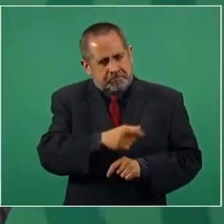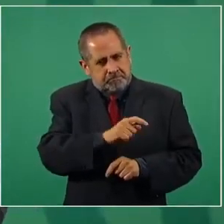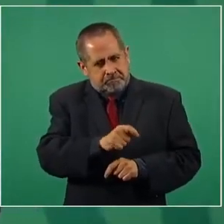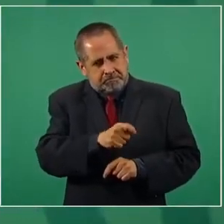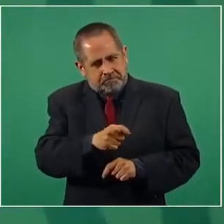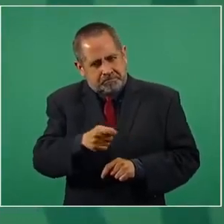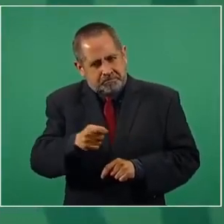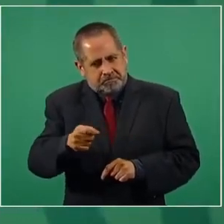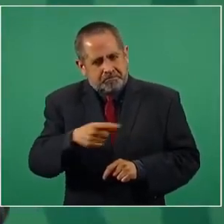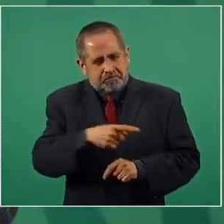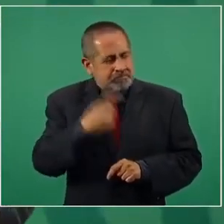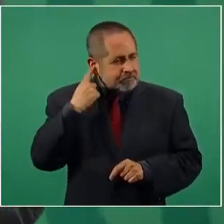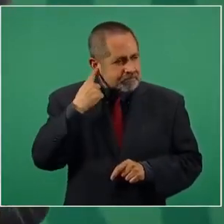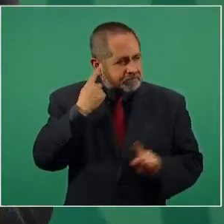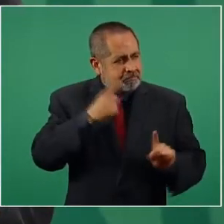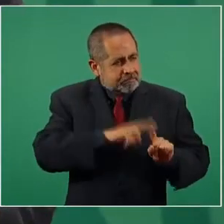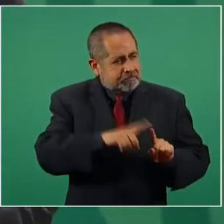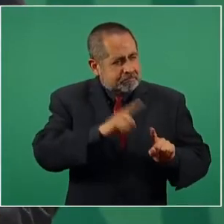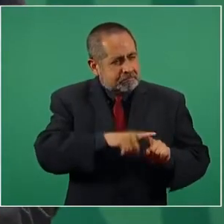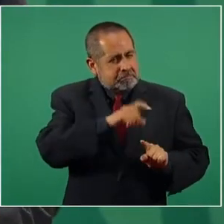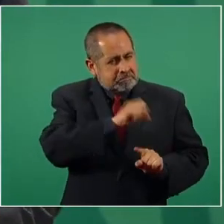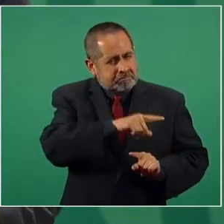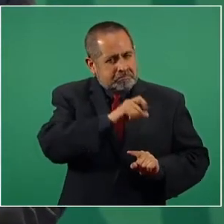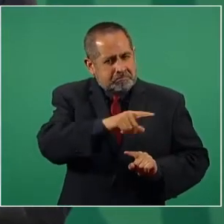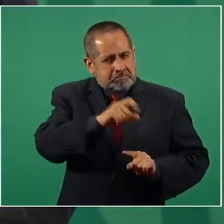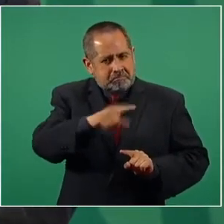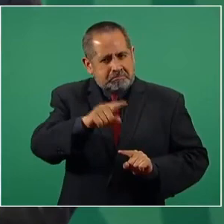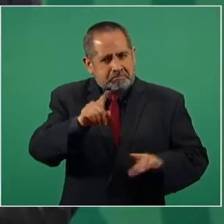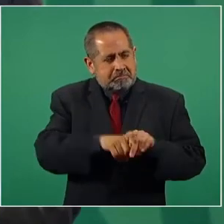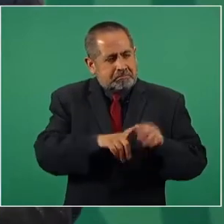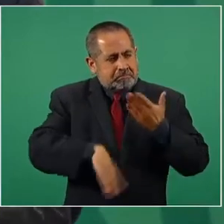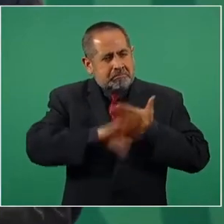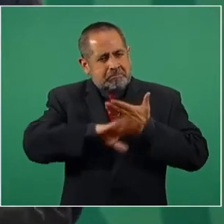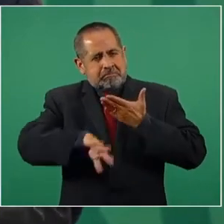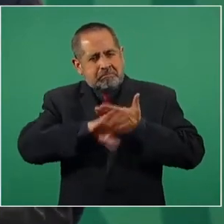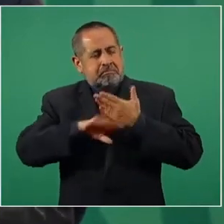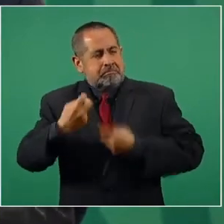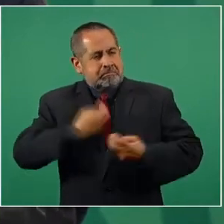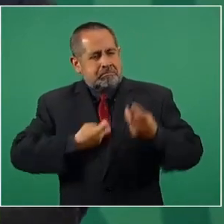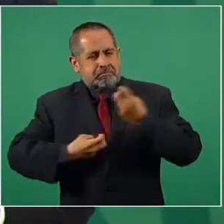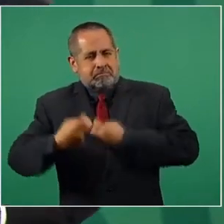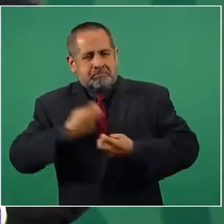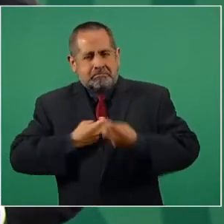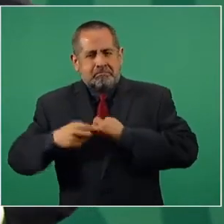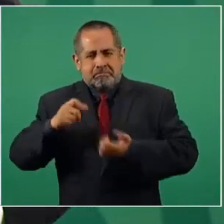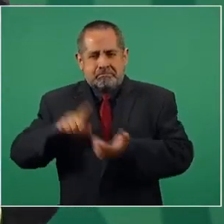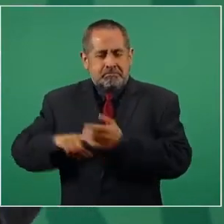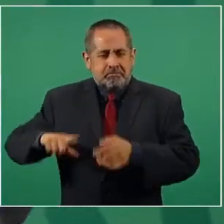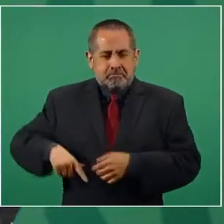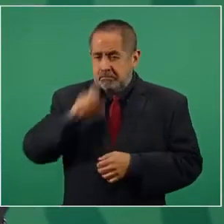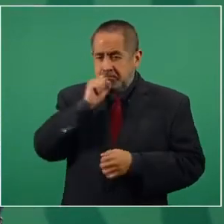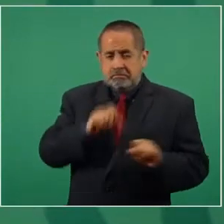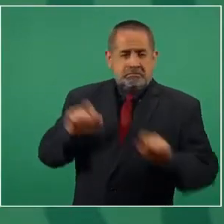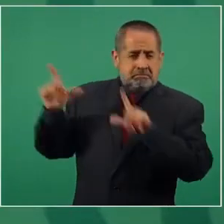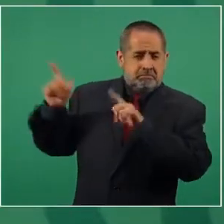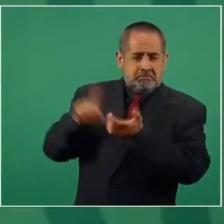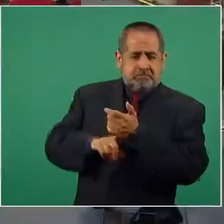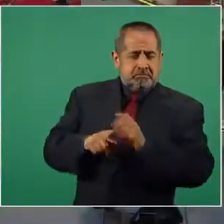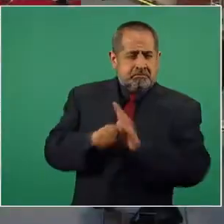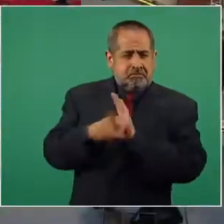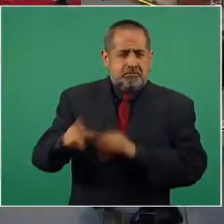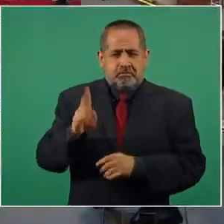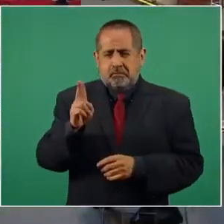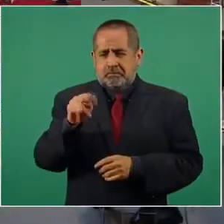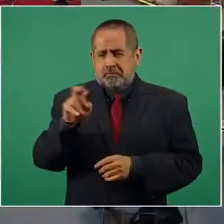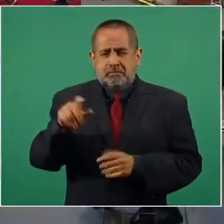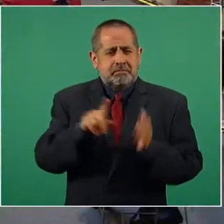de estación. Y en todos es crítica al gobierno. Pues lo que estamos viendo aquí con el Universal. Pero